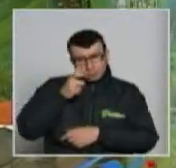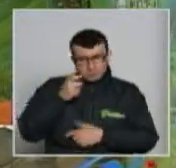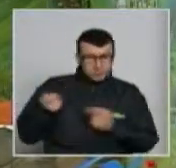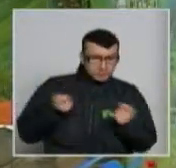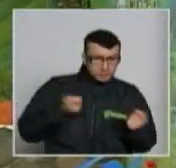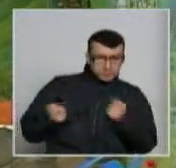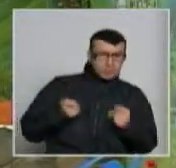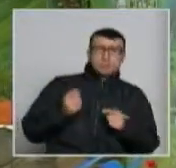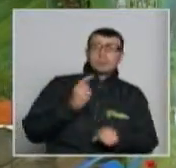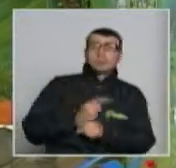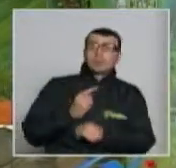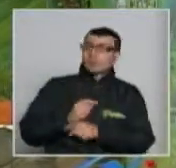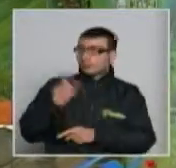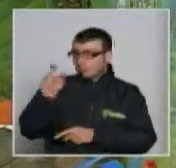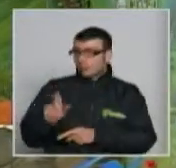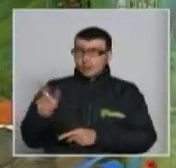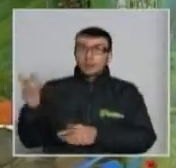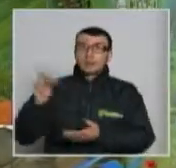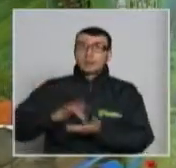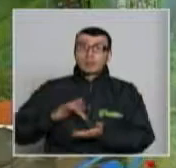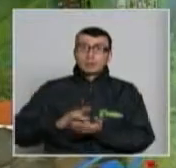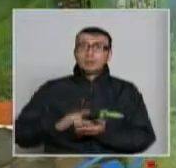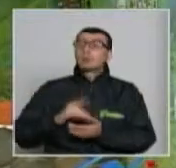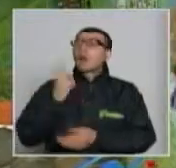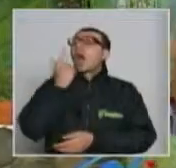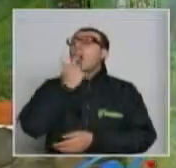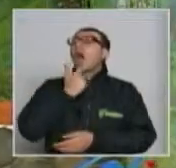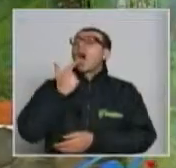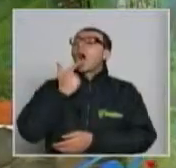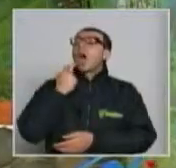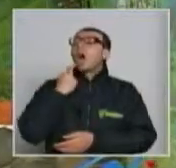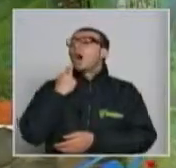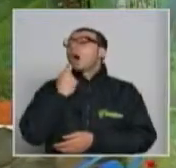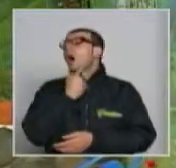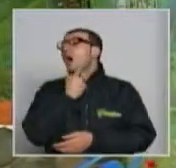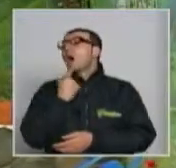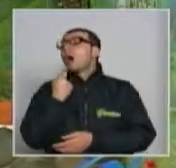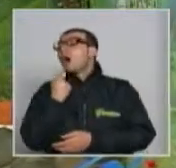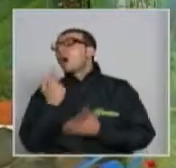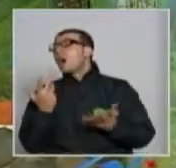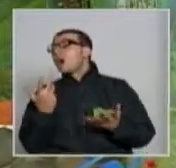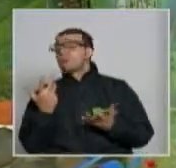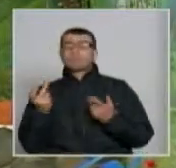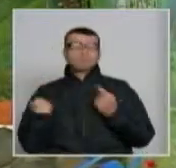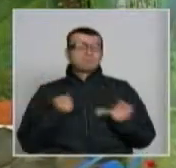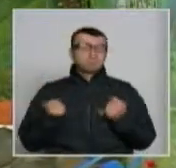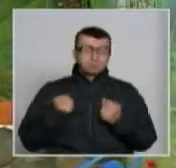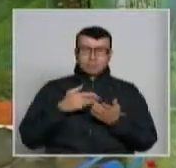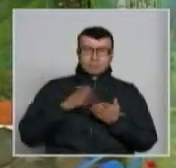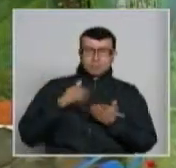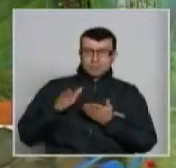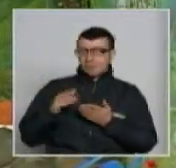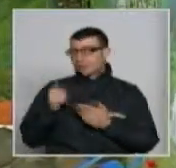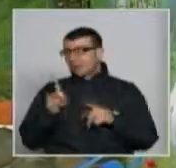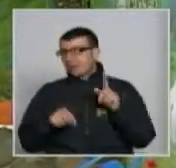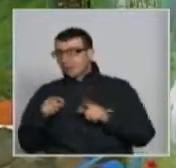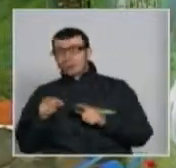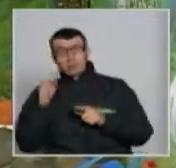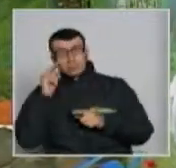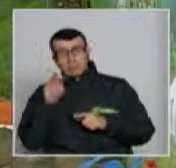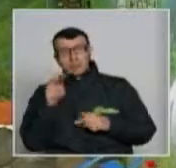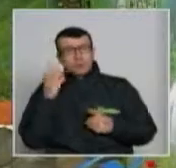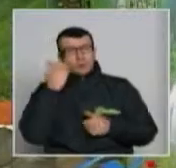evaluemos al paciente, abriendo la boca y descartando tanta patología que a diario estamos viendo